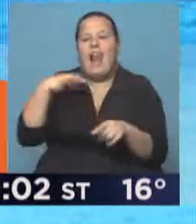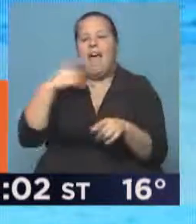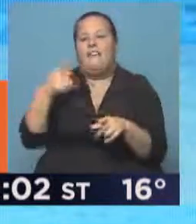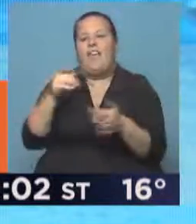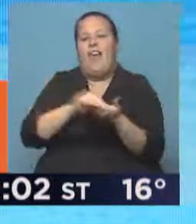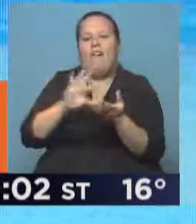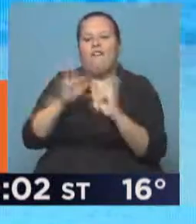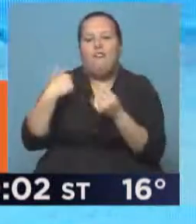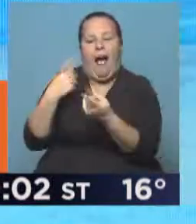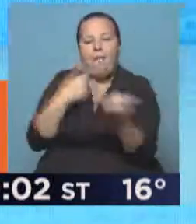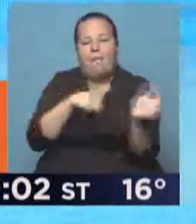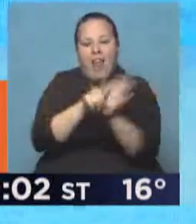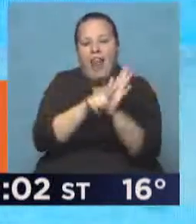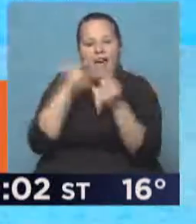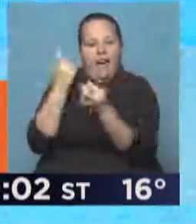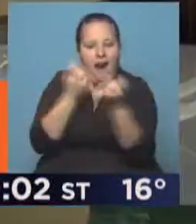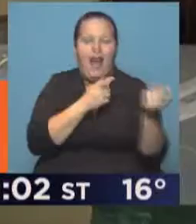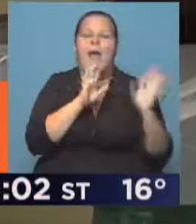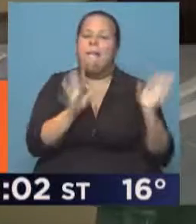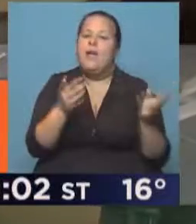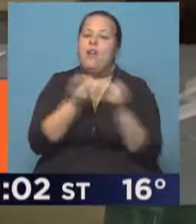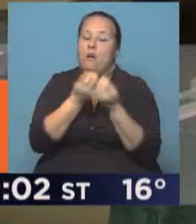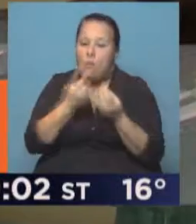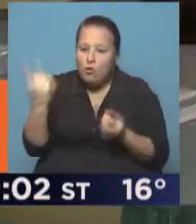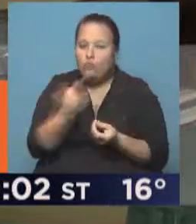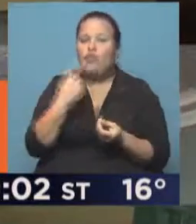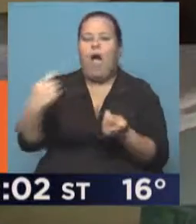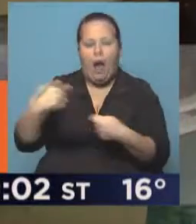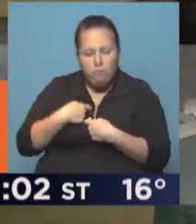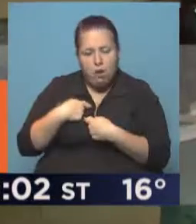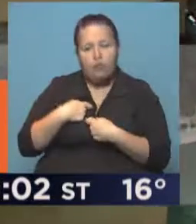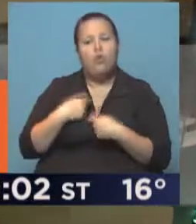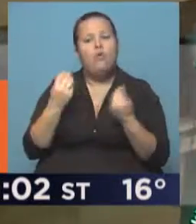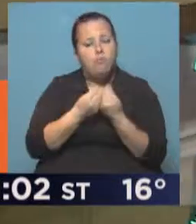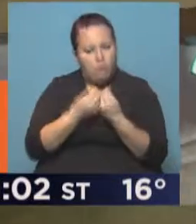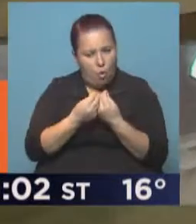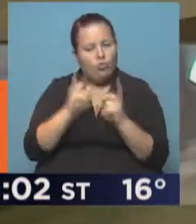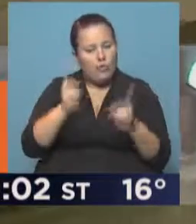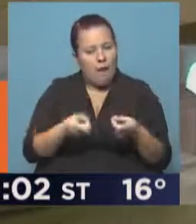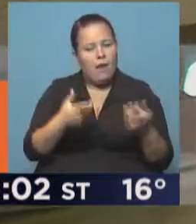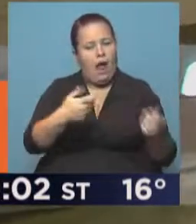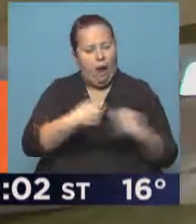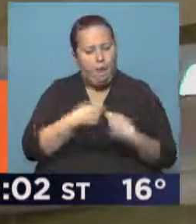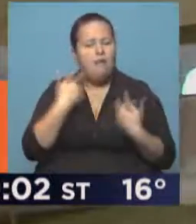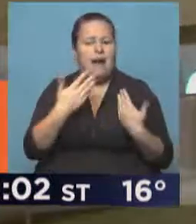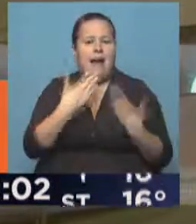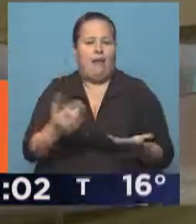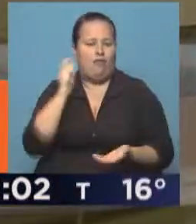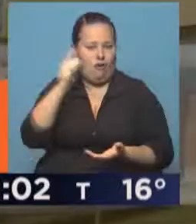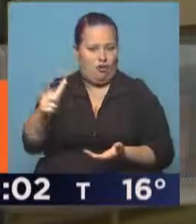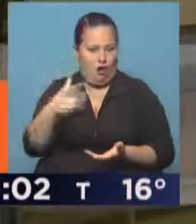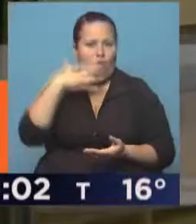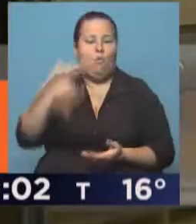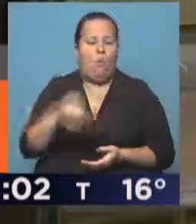abogado que se operó hay mucho que nos acompañaron y hay muchos autores como para que pueda hacerse